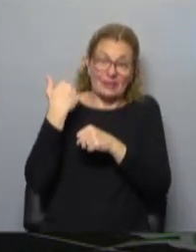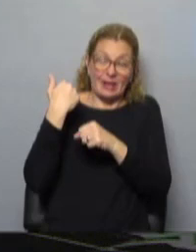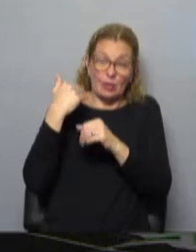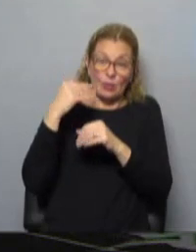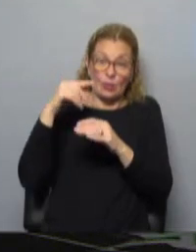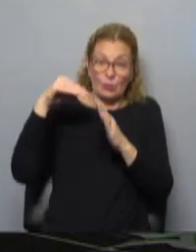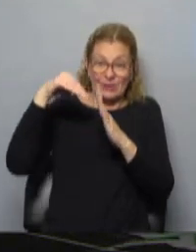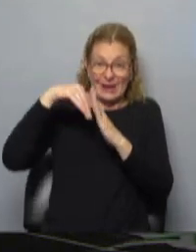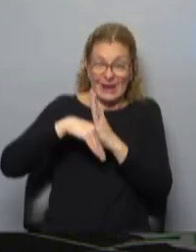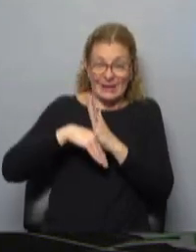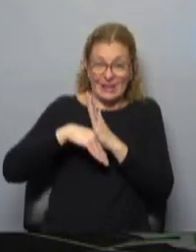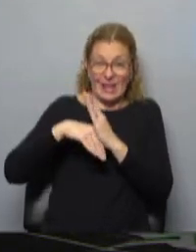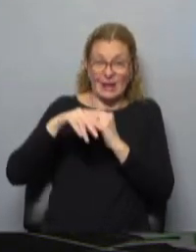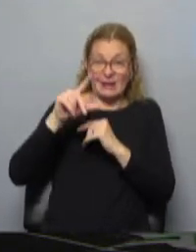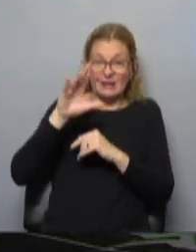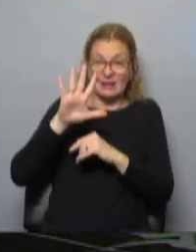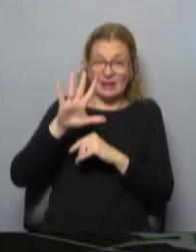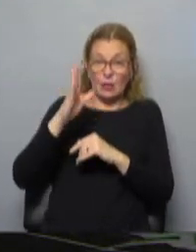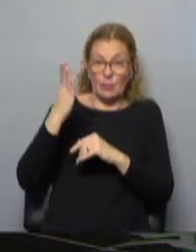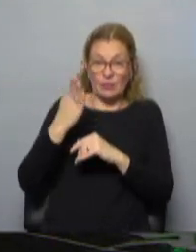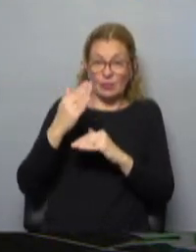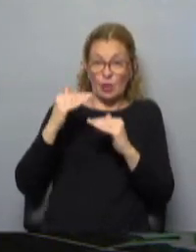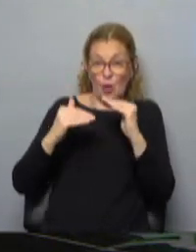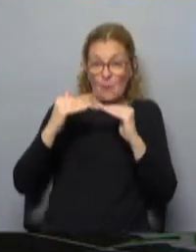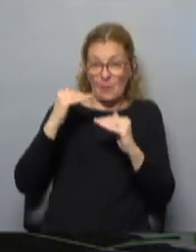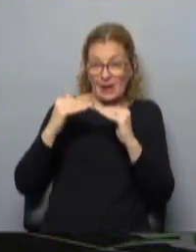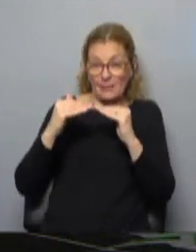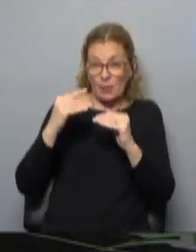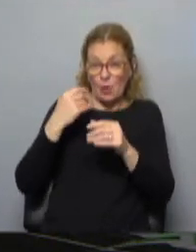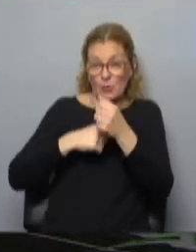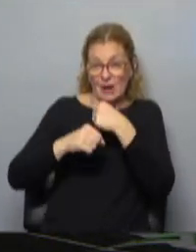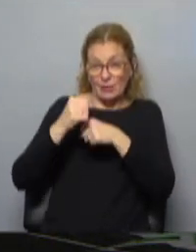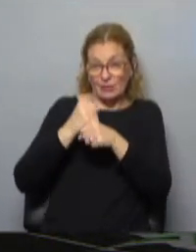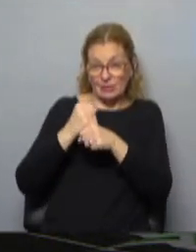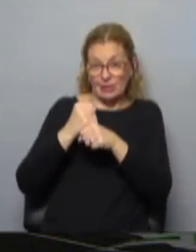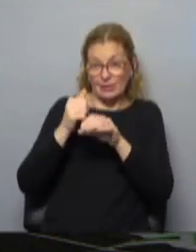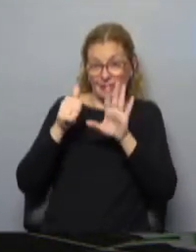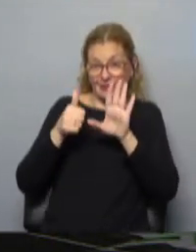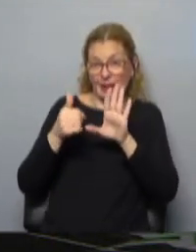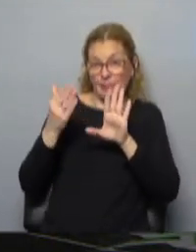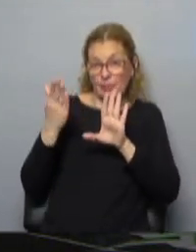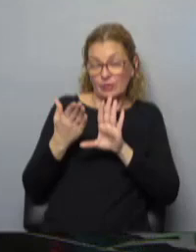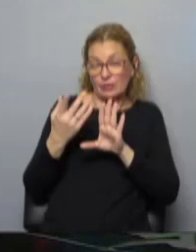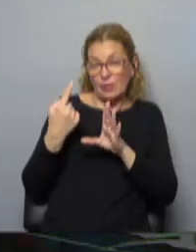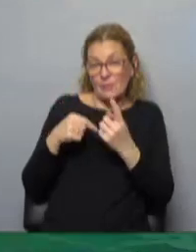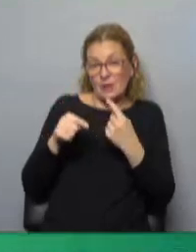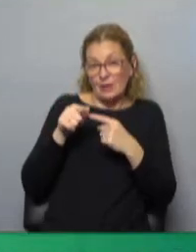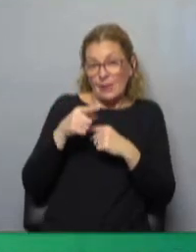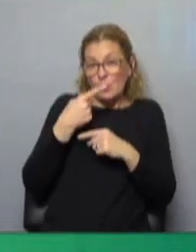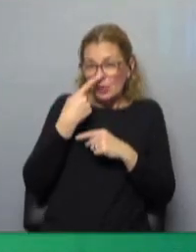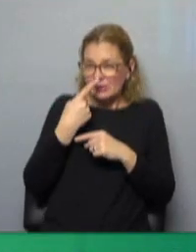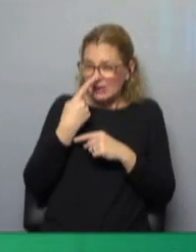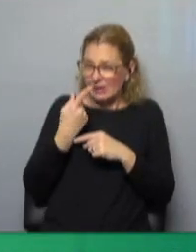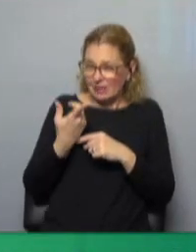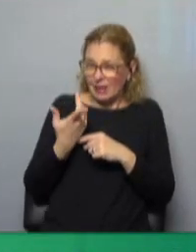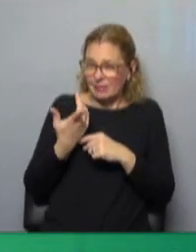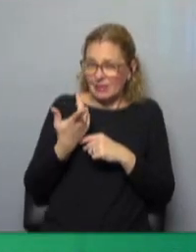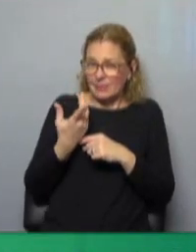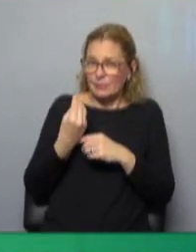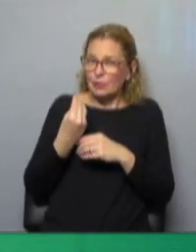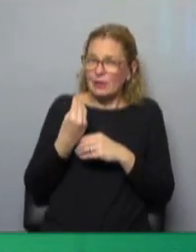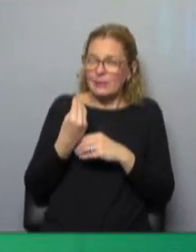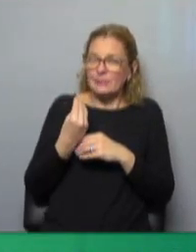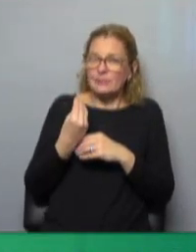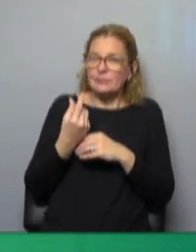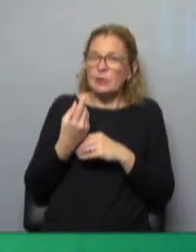una caída que es del 5% si la comparamos con un año atrás es del 6% pero acá también es interesante la tendencia porque